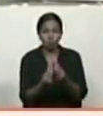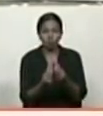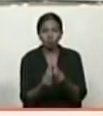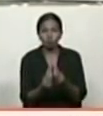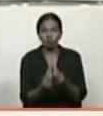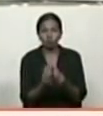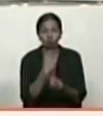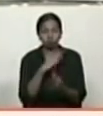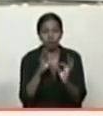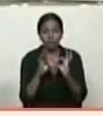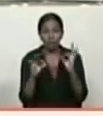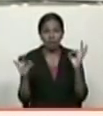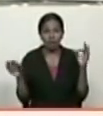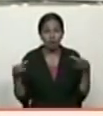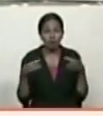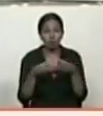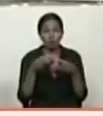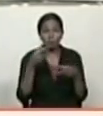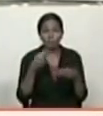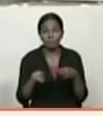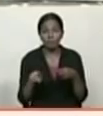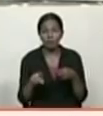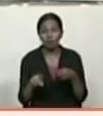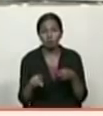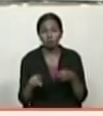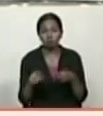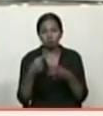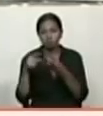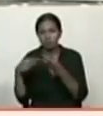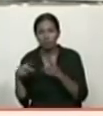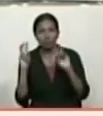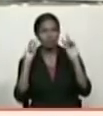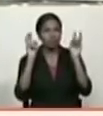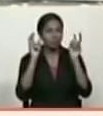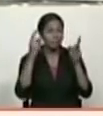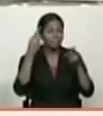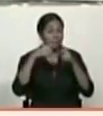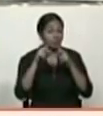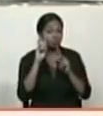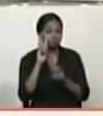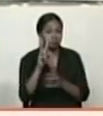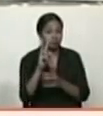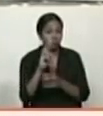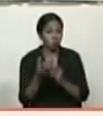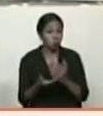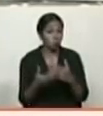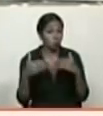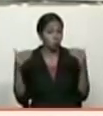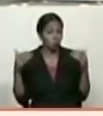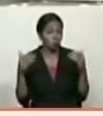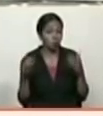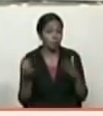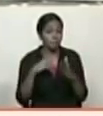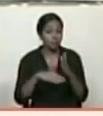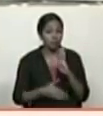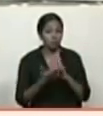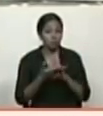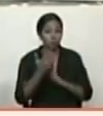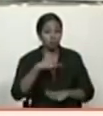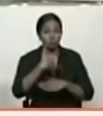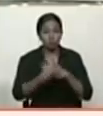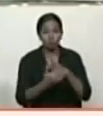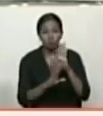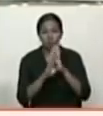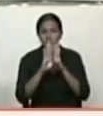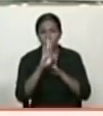larga reunión donde abordamos distintos temas, pero fíjense, uno de los grandes proyectos de desarrollo